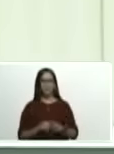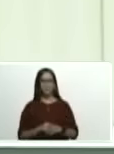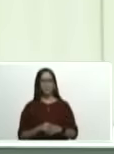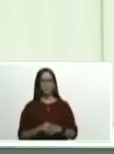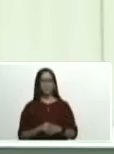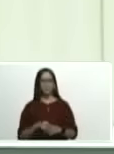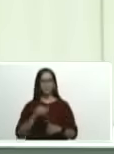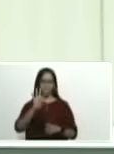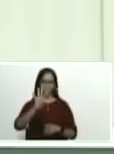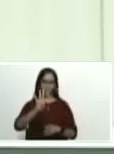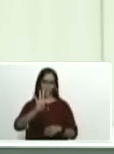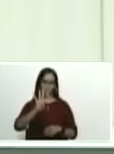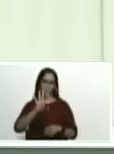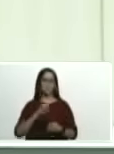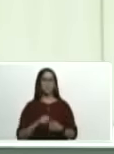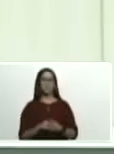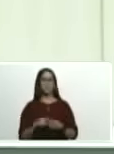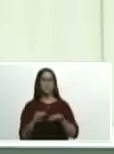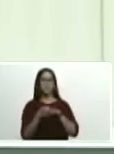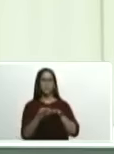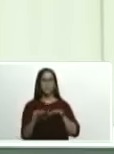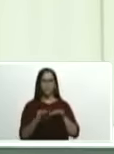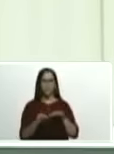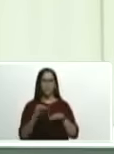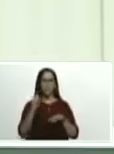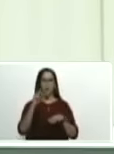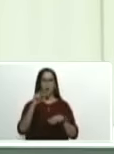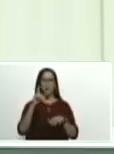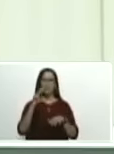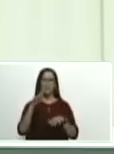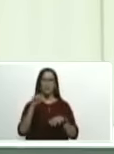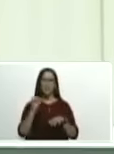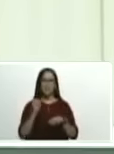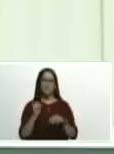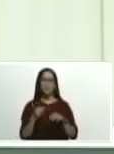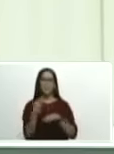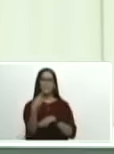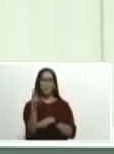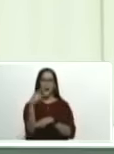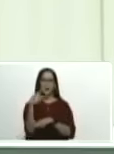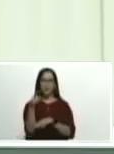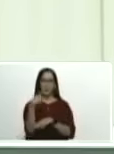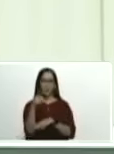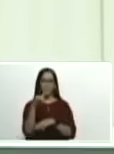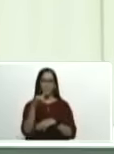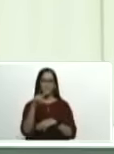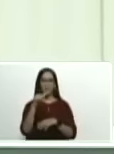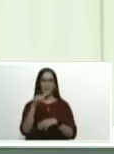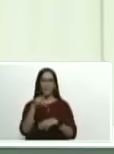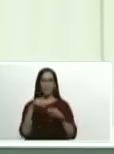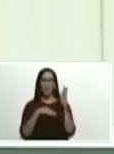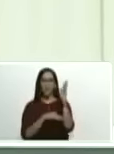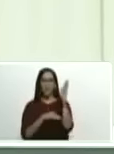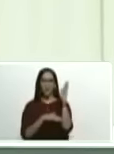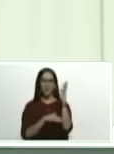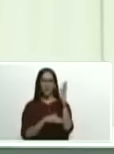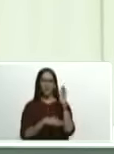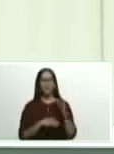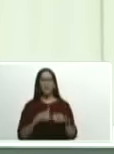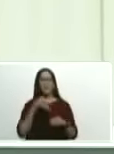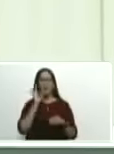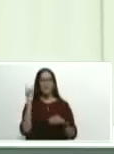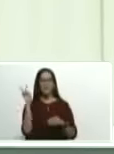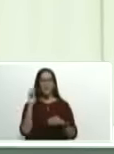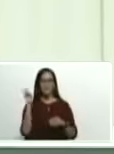En cuarto lugar, municipio Andrés Eloy Blanco, parroquia Pito Amayo, Lara, torrefactora Café